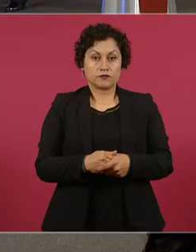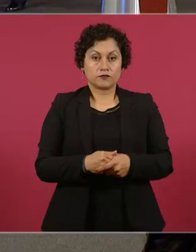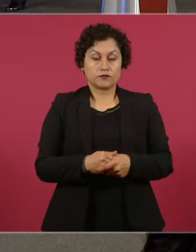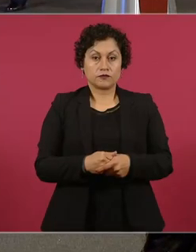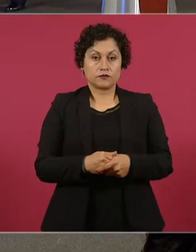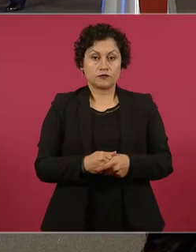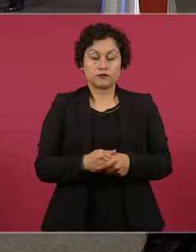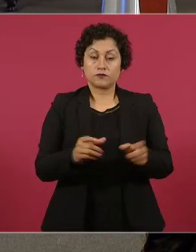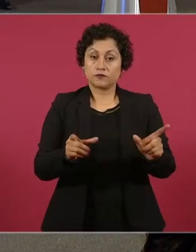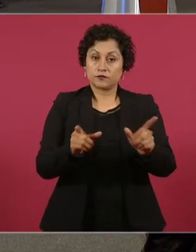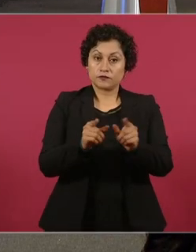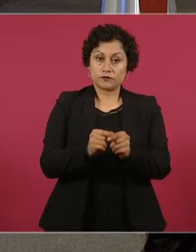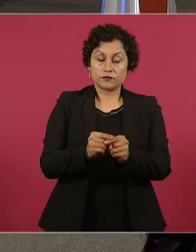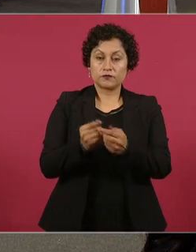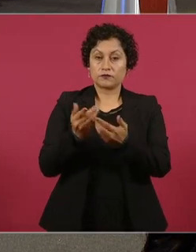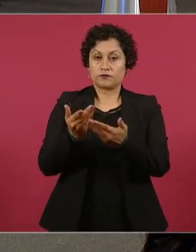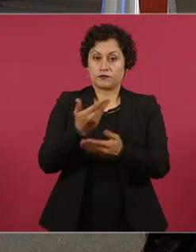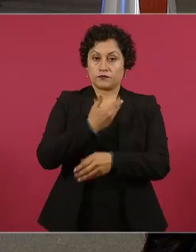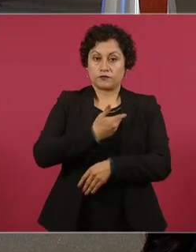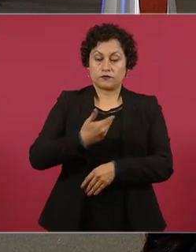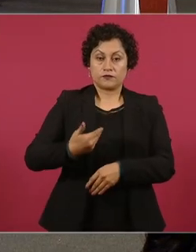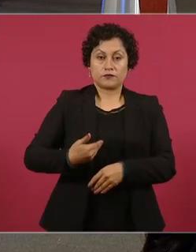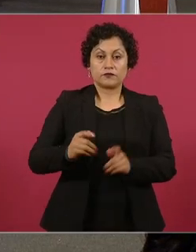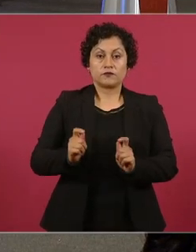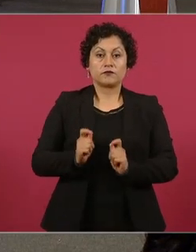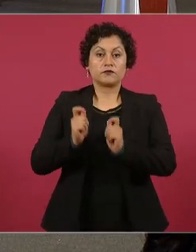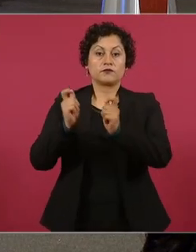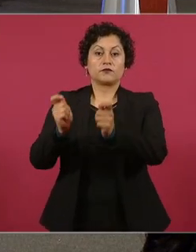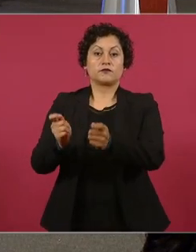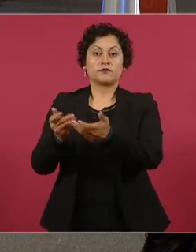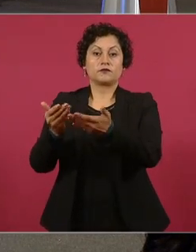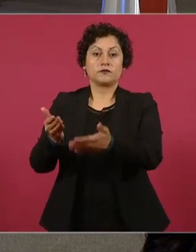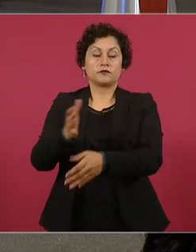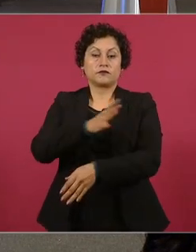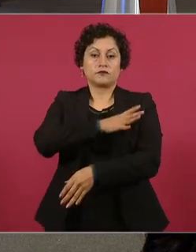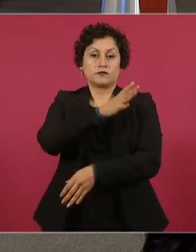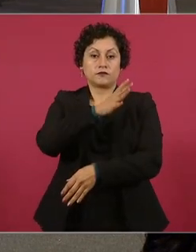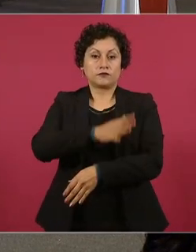presidente? Cedo la palabra al comandante de la Guardia Nacional.